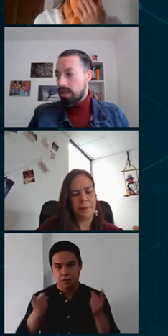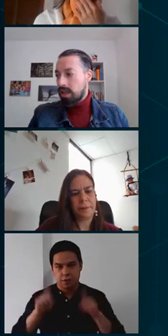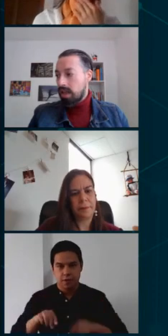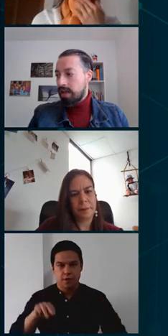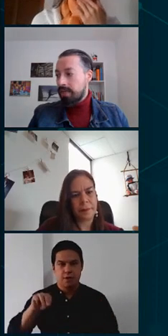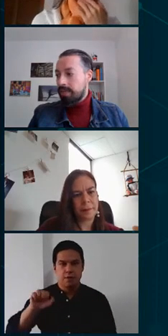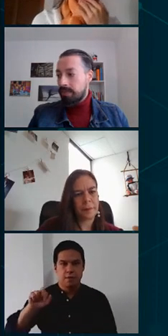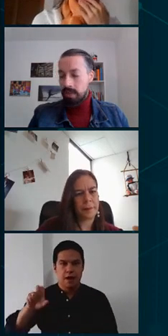decide